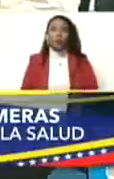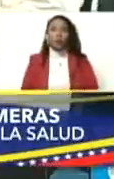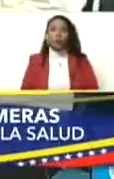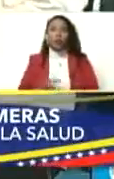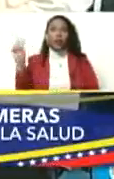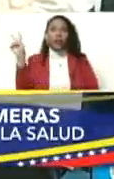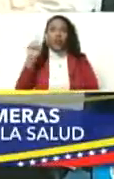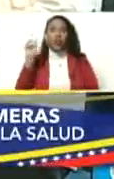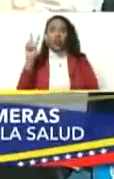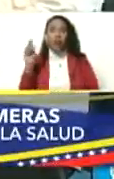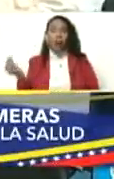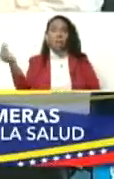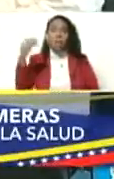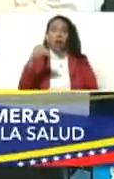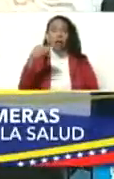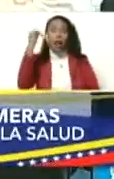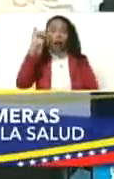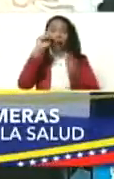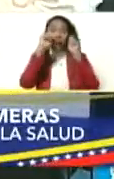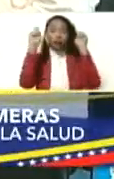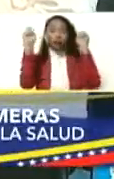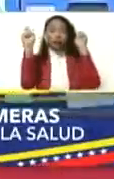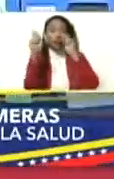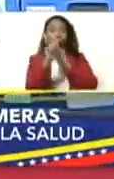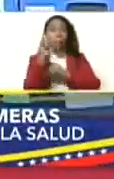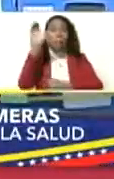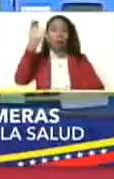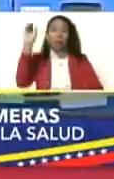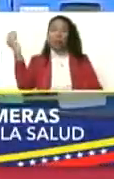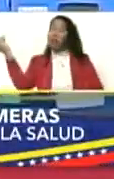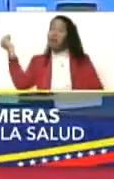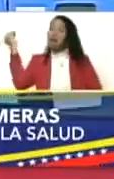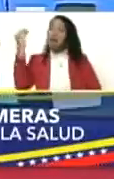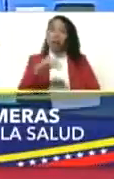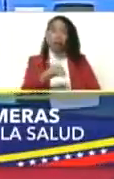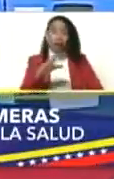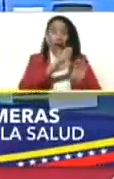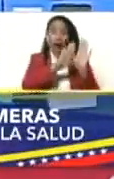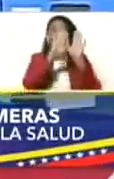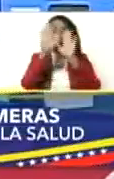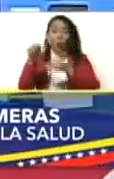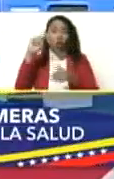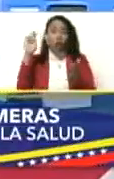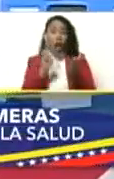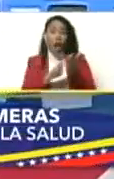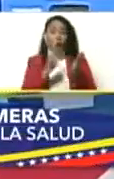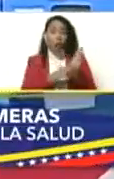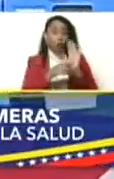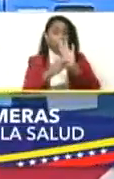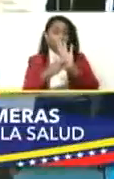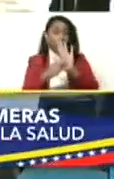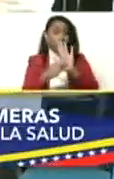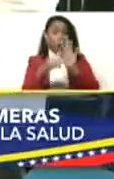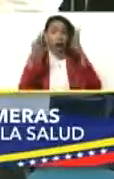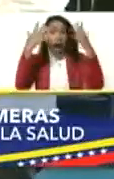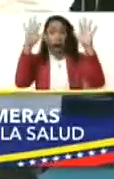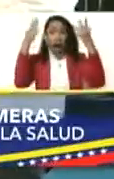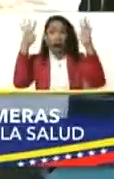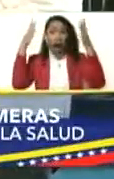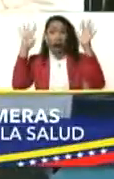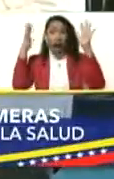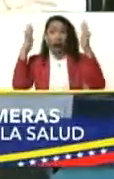Venezuela además se ha convertido en una de las naciones que más ha aportado a hacer realidad todos los propósitos de la celebración de la cobertura